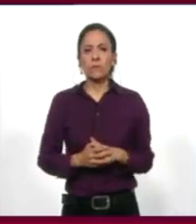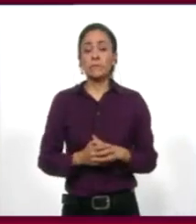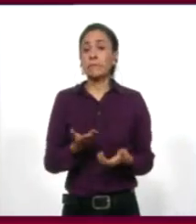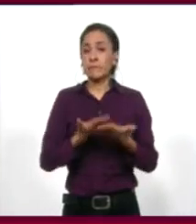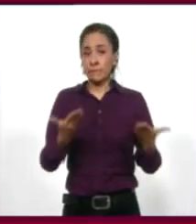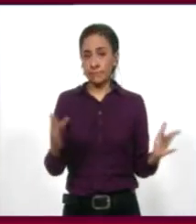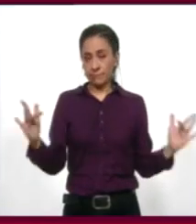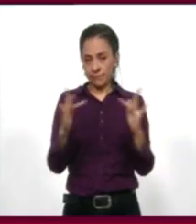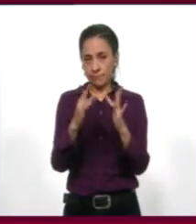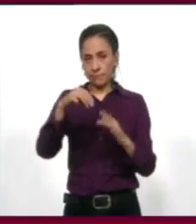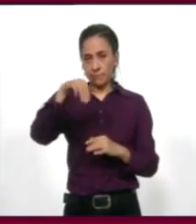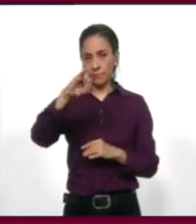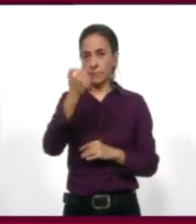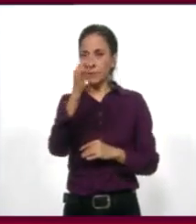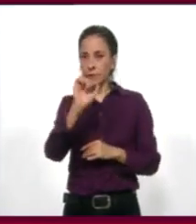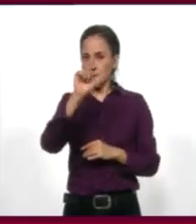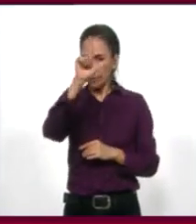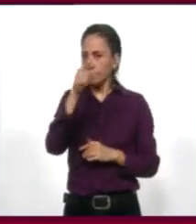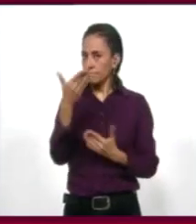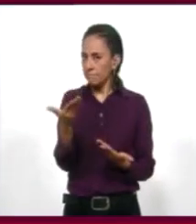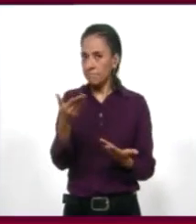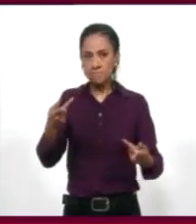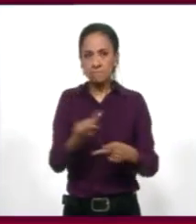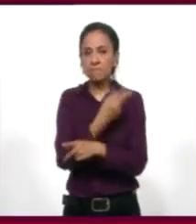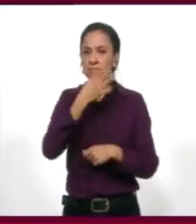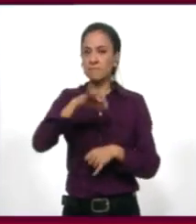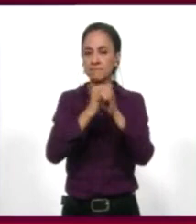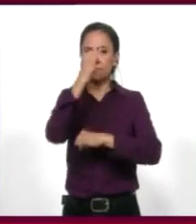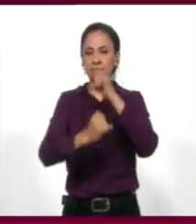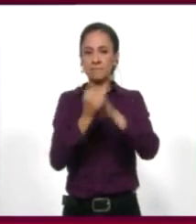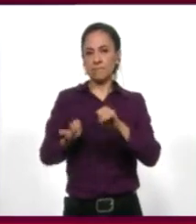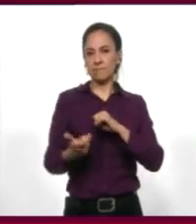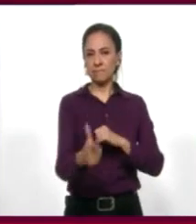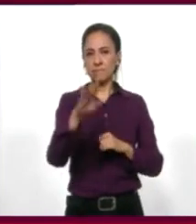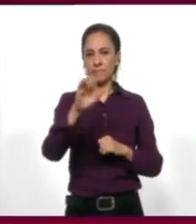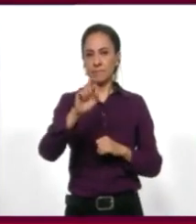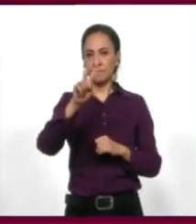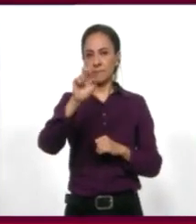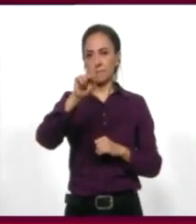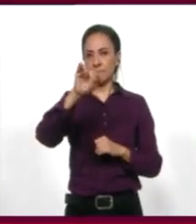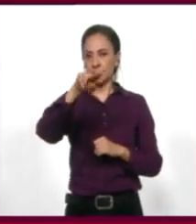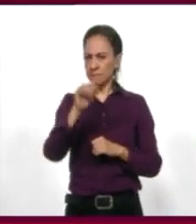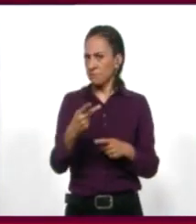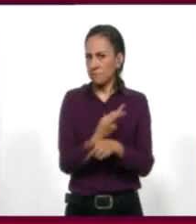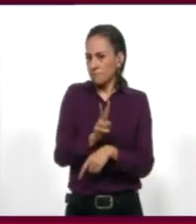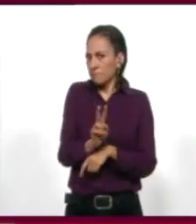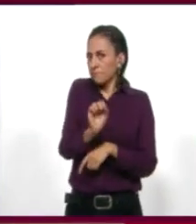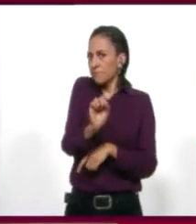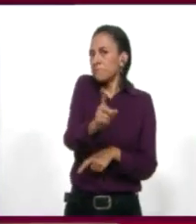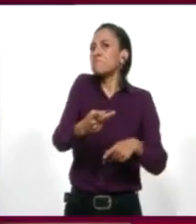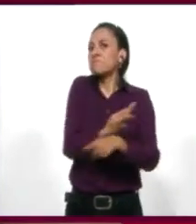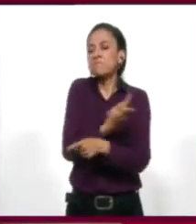Y es momento de enlazarnos contigo, Miguel de la Cruz, el reporte del Festival Internacional Cervantino y el fin de semana, cómo vienen las actividades. Te